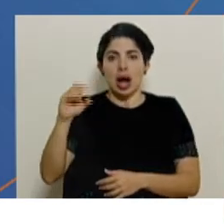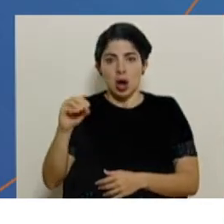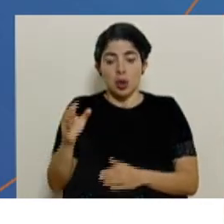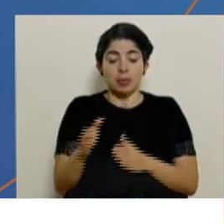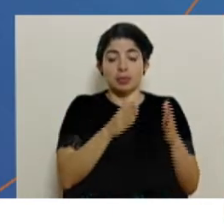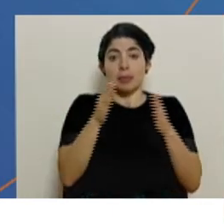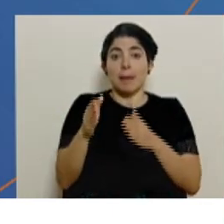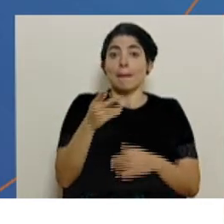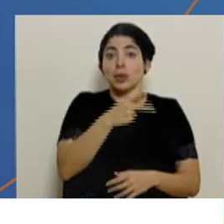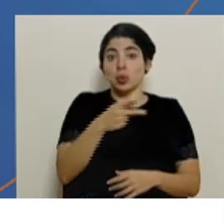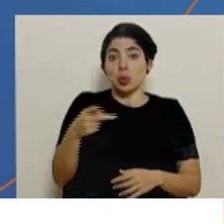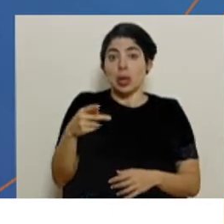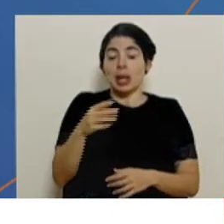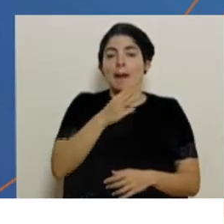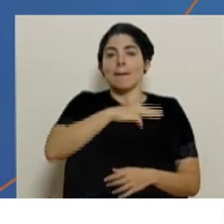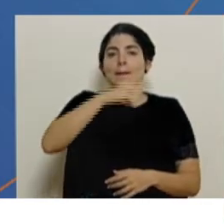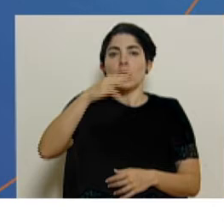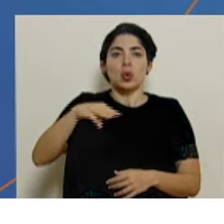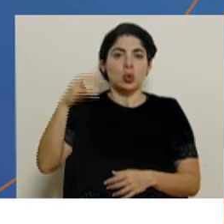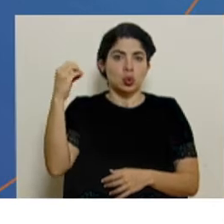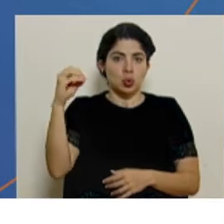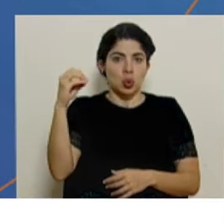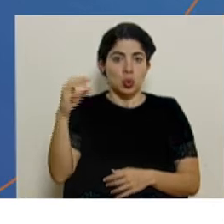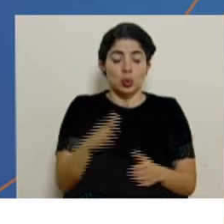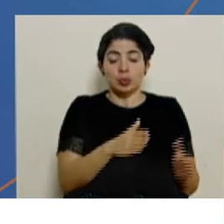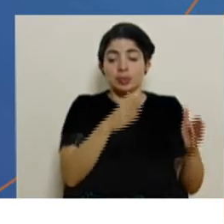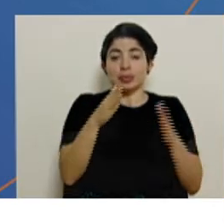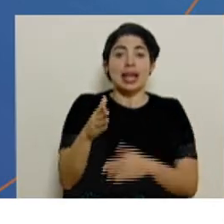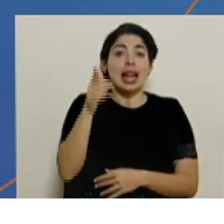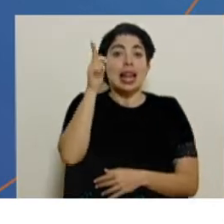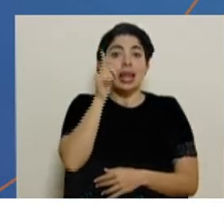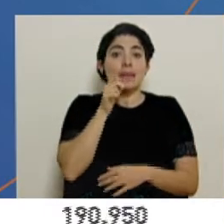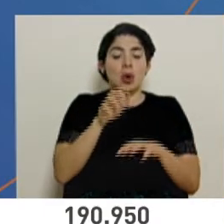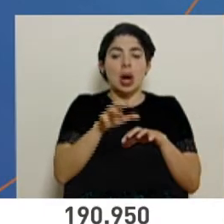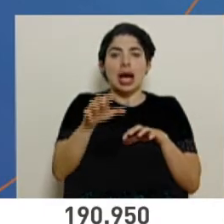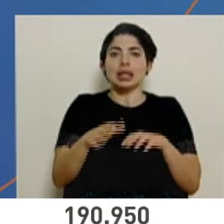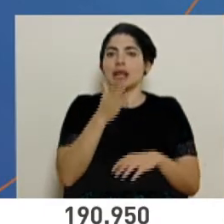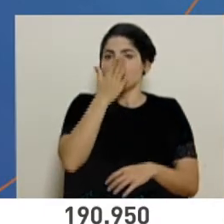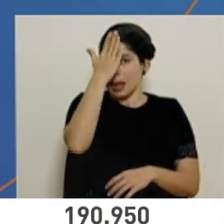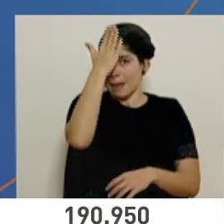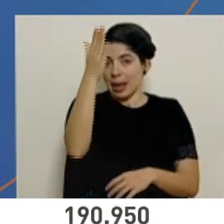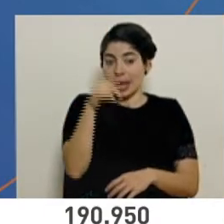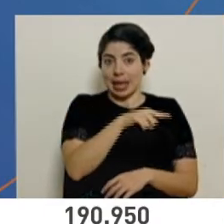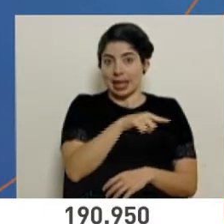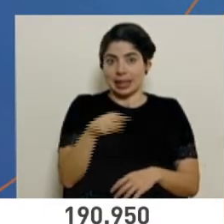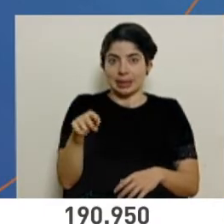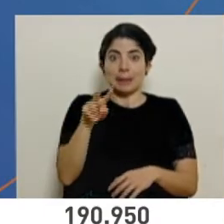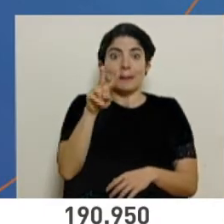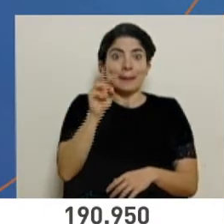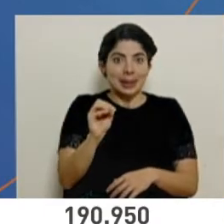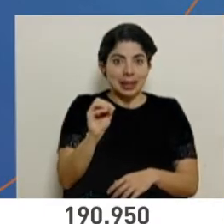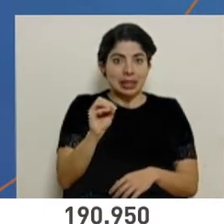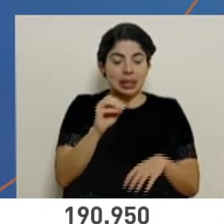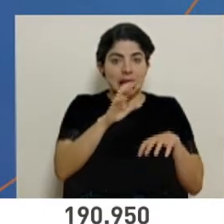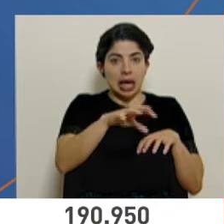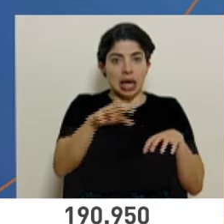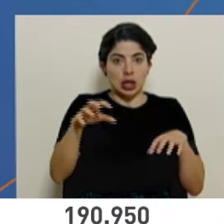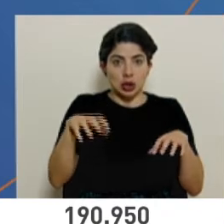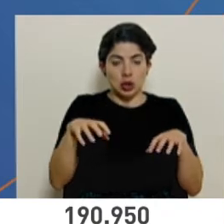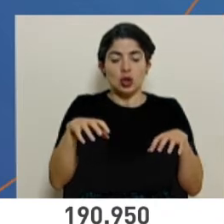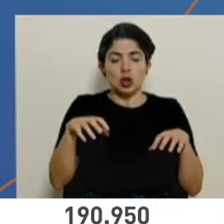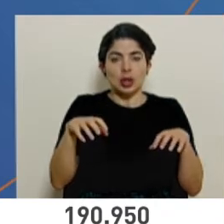provincia de Punta Arenas, Montes de Oro. Y en la provincia de Limón, el cantón de Talamanca. 20 cantones